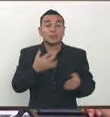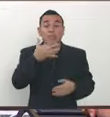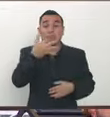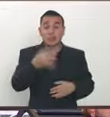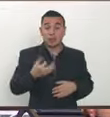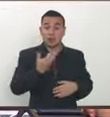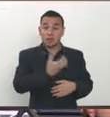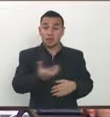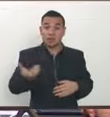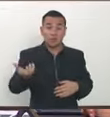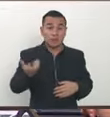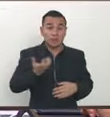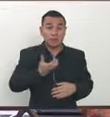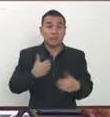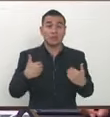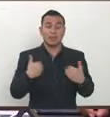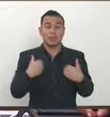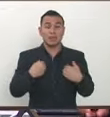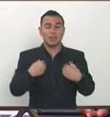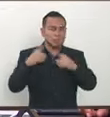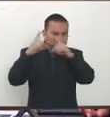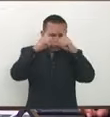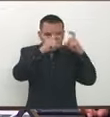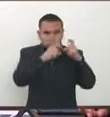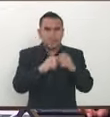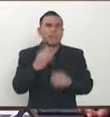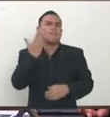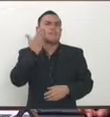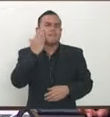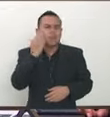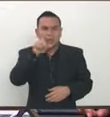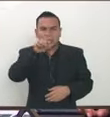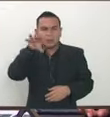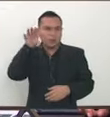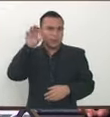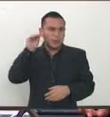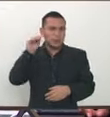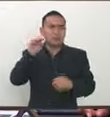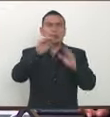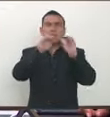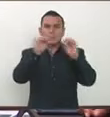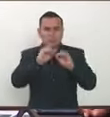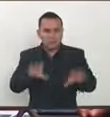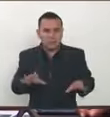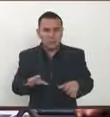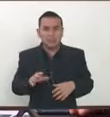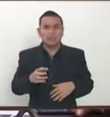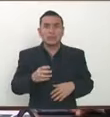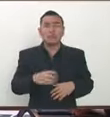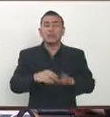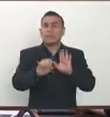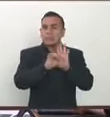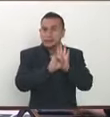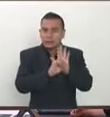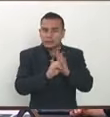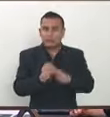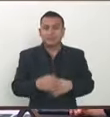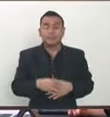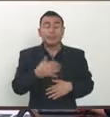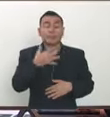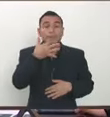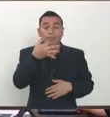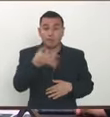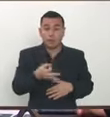ustedes también tienen micrófonos, tienen noticieros, tienen redes sociales, tienen páginas de Facebook, tienen cuentas de Twitter, cuentas de Instagram,